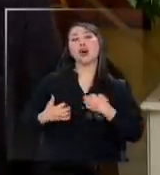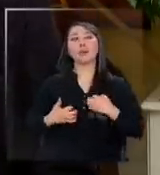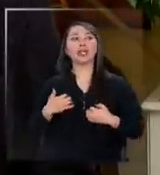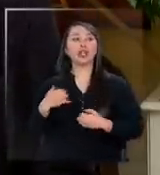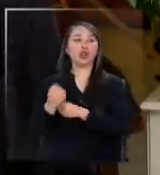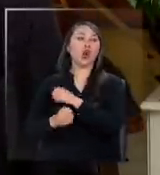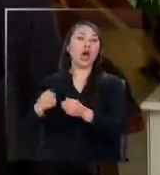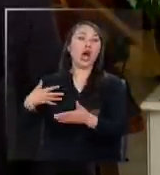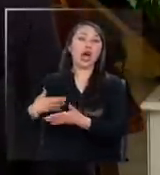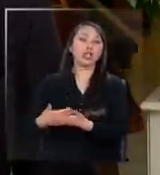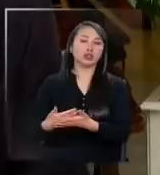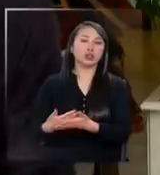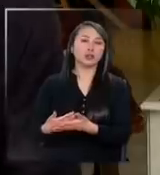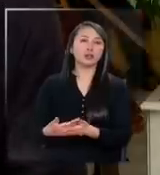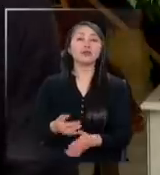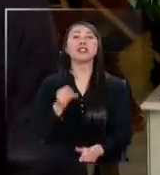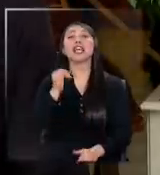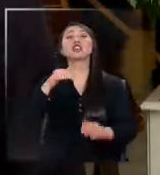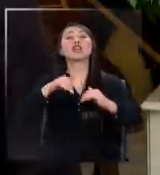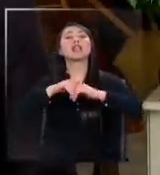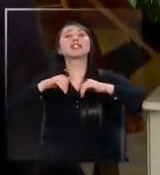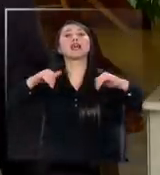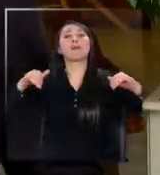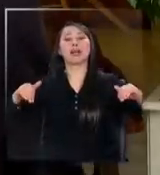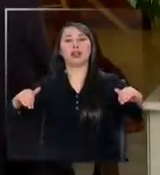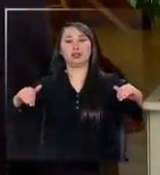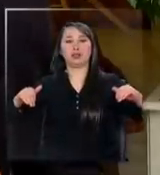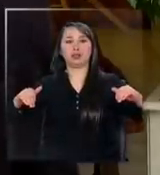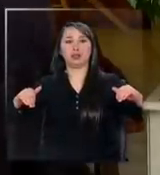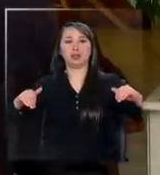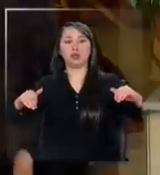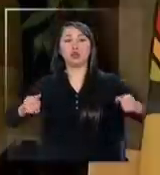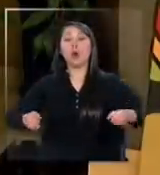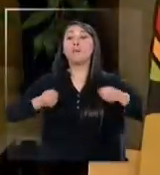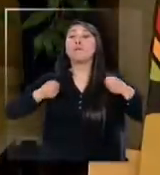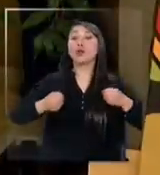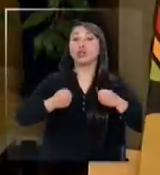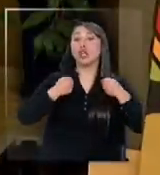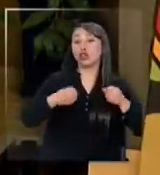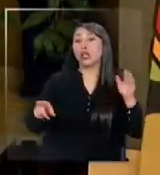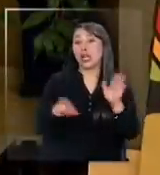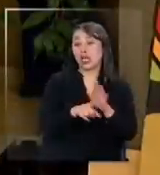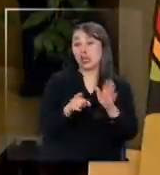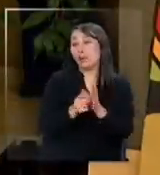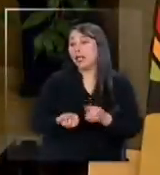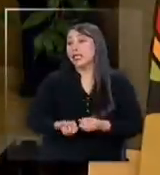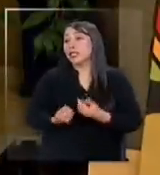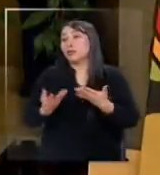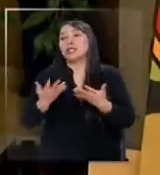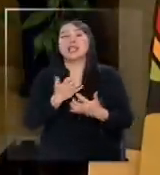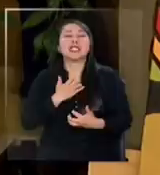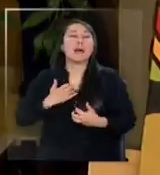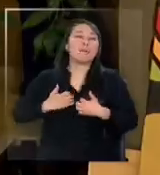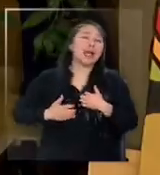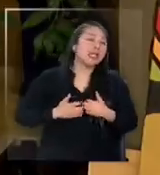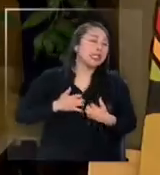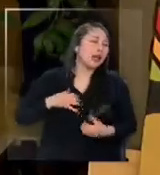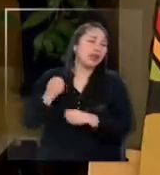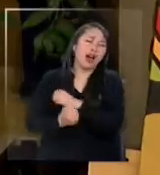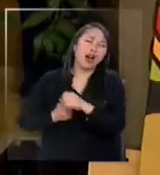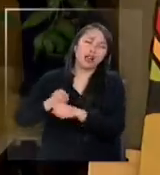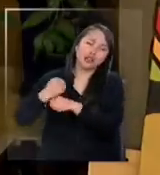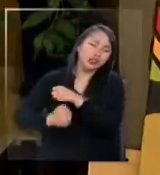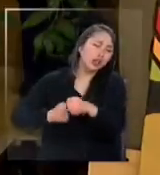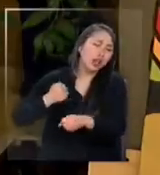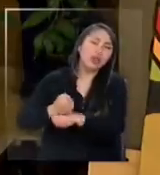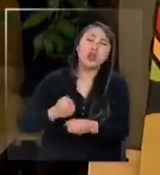que lleva años viviendo. Es que eso hay que separarlo. Porque uno es la protesta legítima, que lo que expresa es ese malestar profundo por un